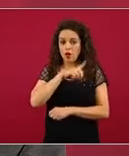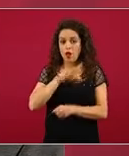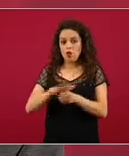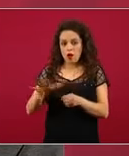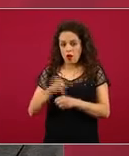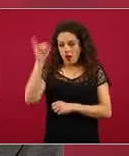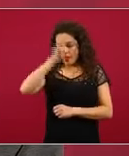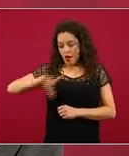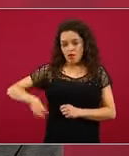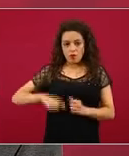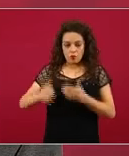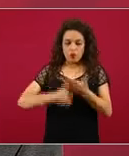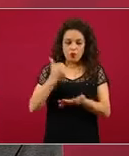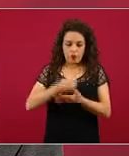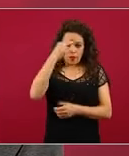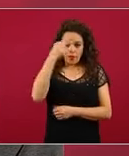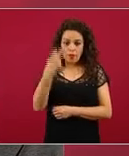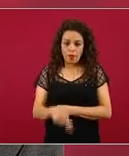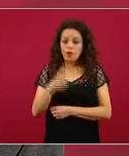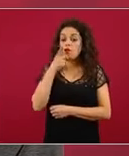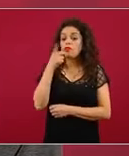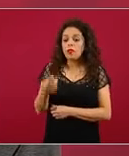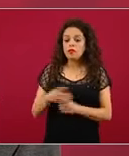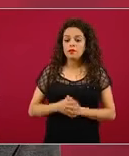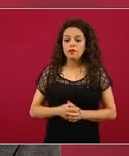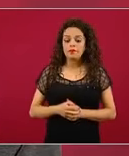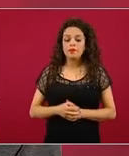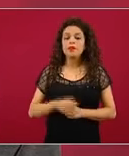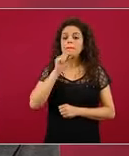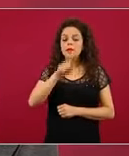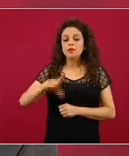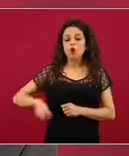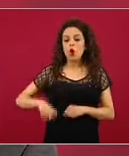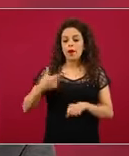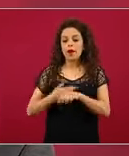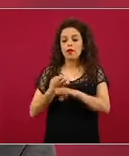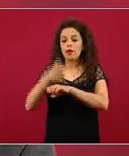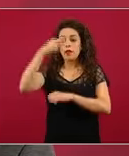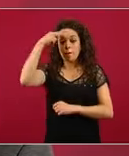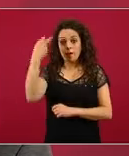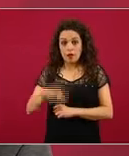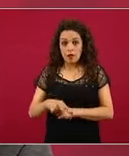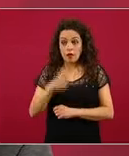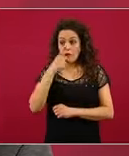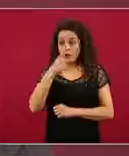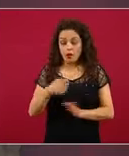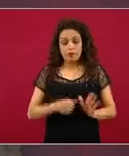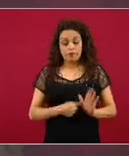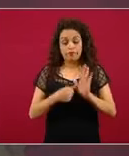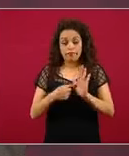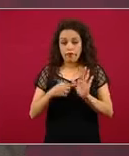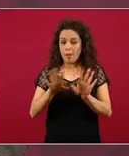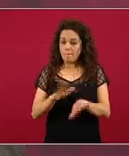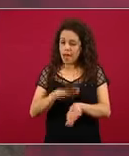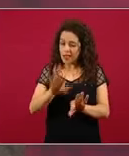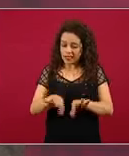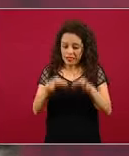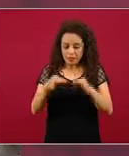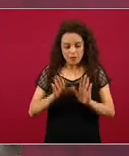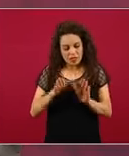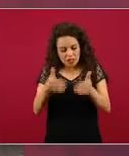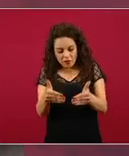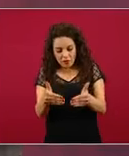jefa de gobierno de la Ciudad de México, el gobernador del Estado de México, establecieron disposiciones específicas